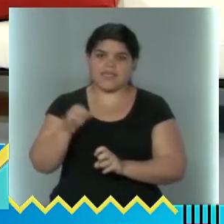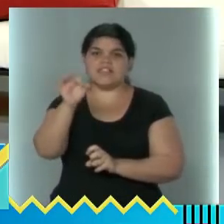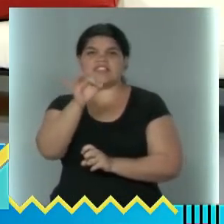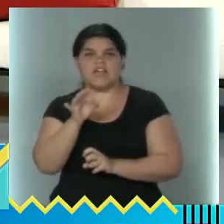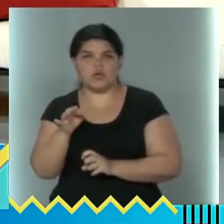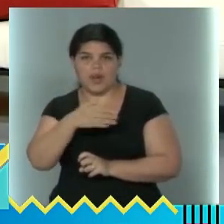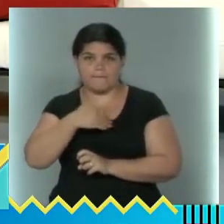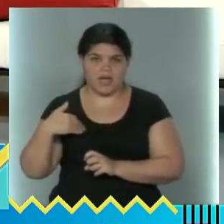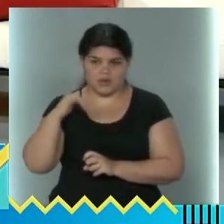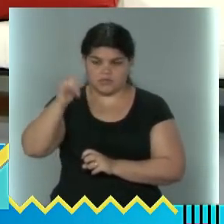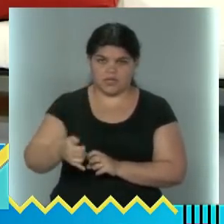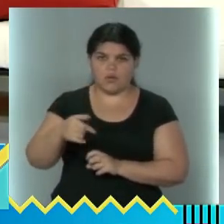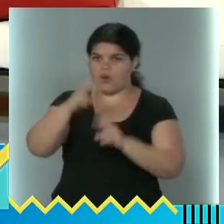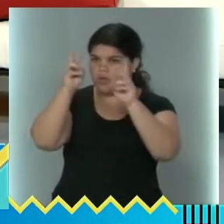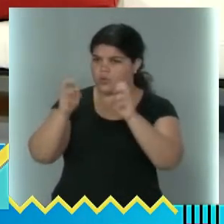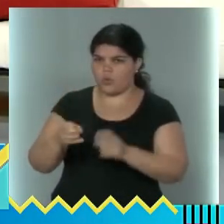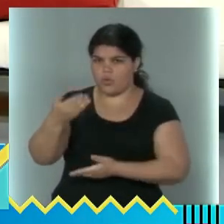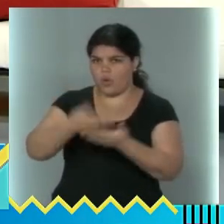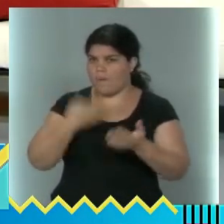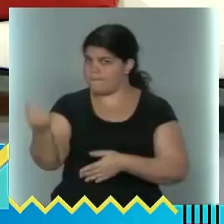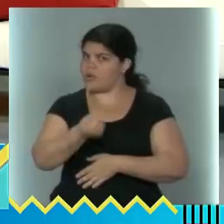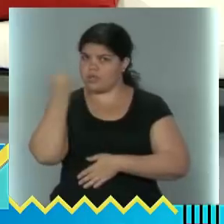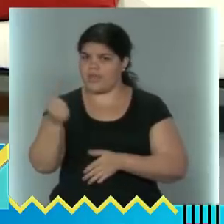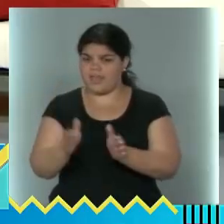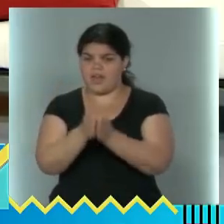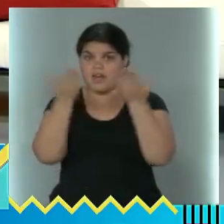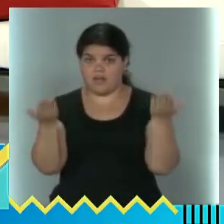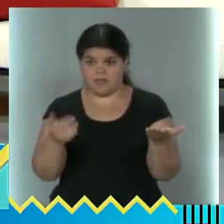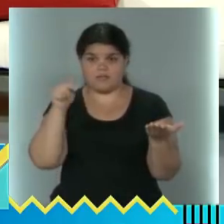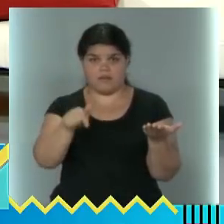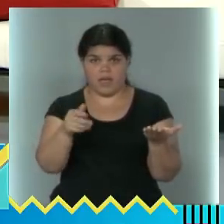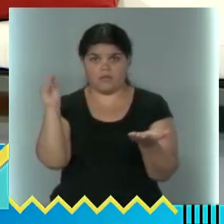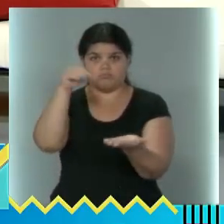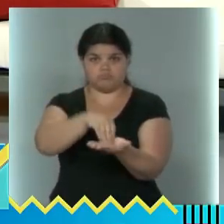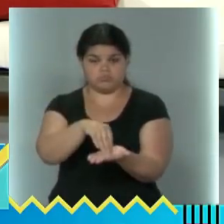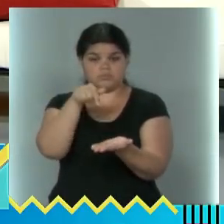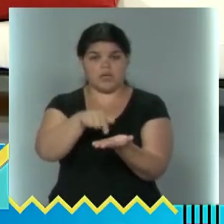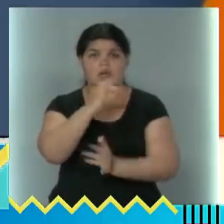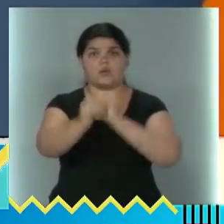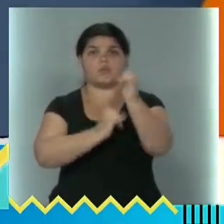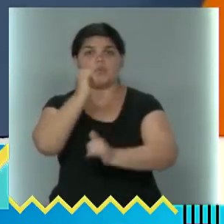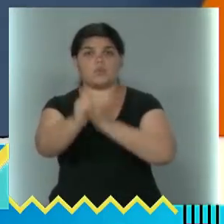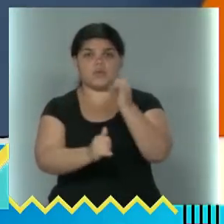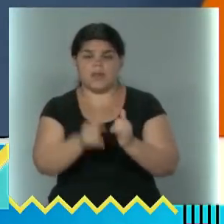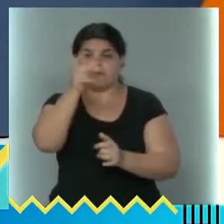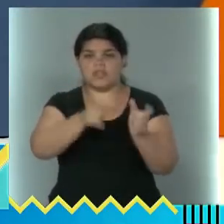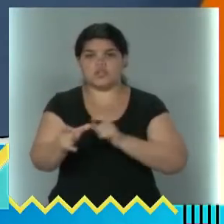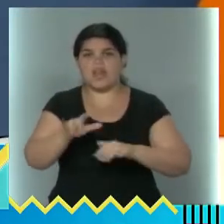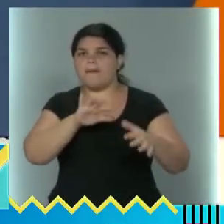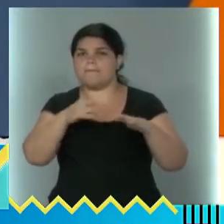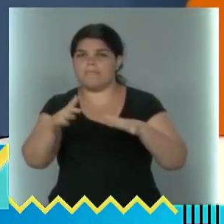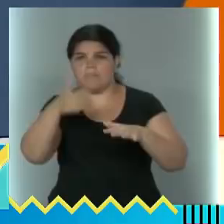definitiva, un estudio muy interesante que se publicó en una revista muy importante en que a pacientes con enfermedad de Parkinson